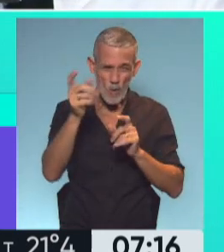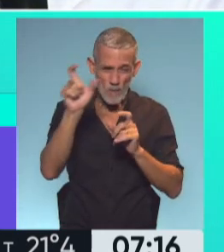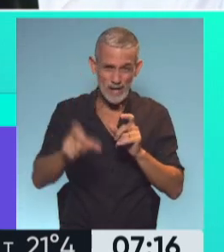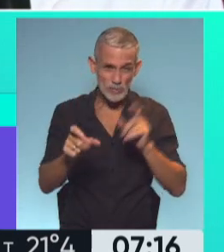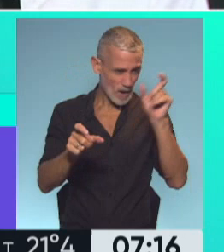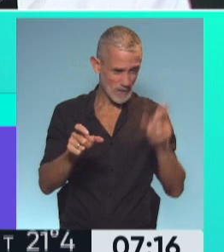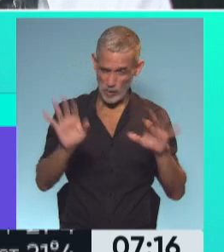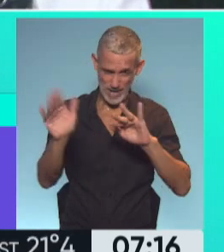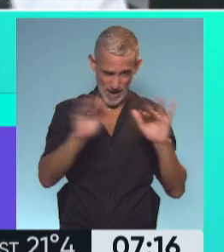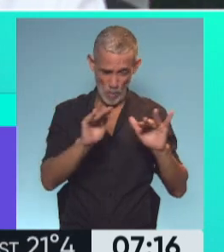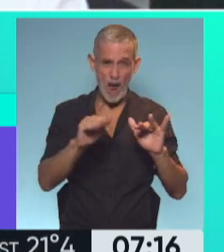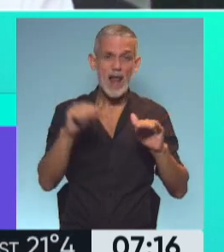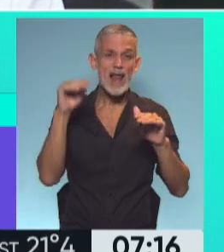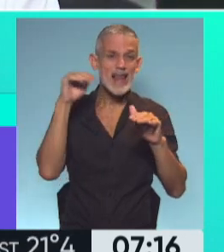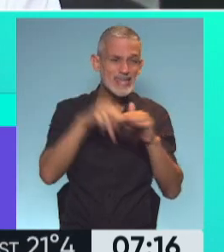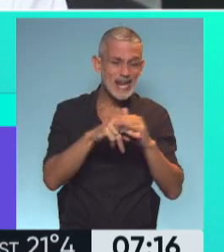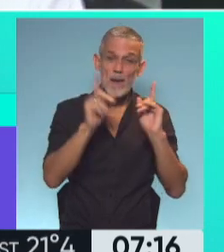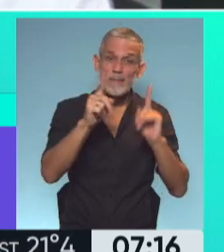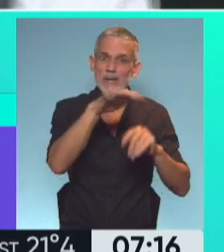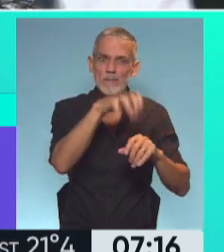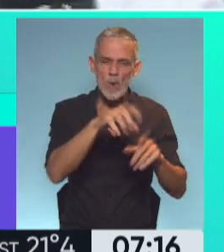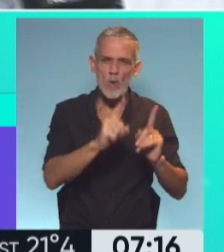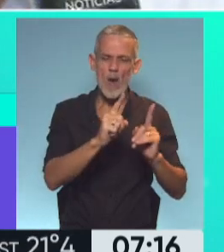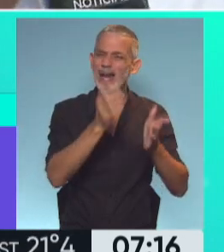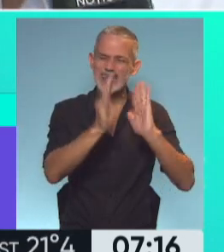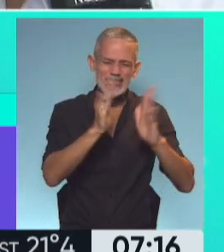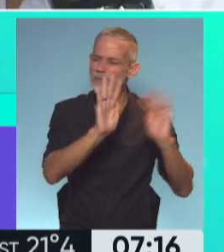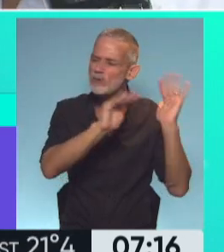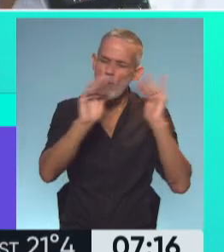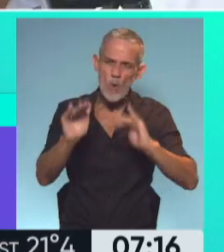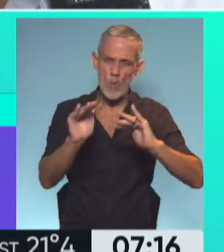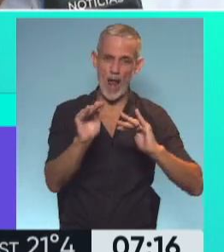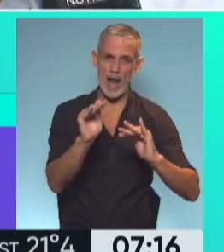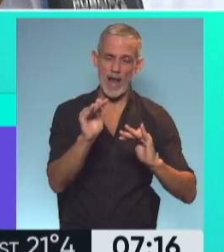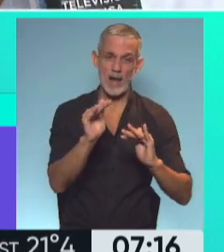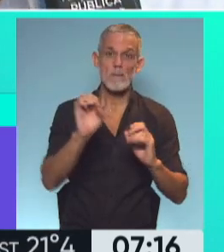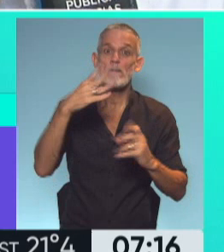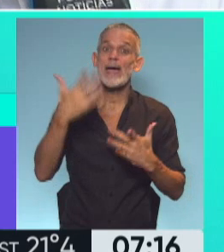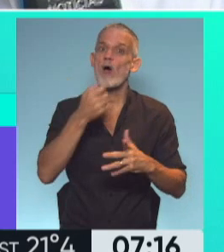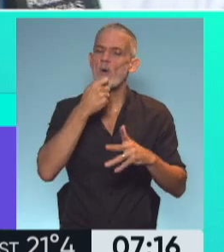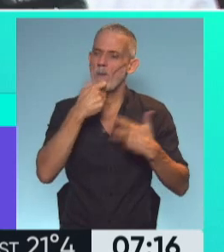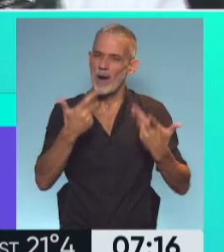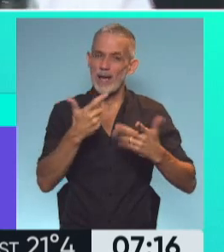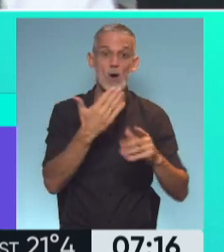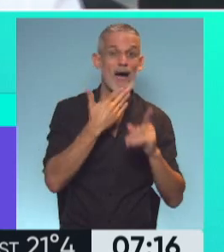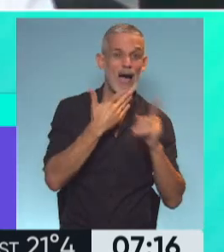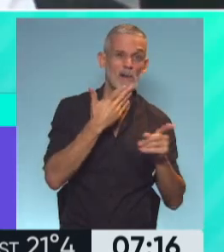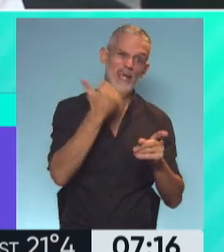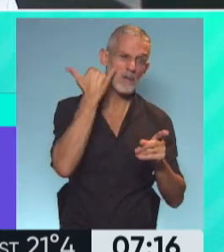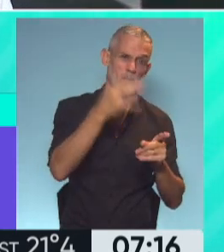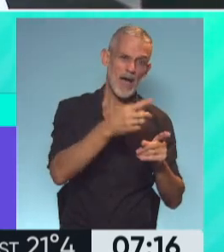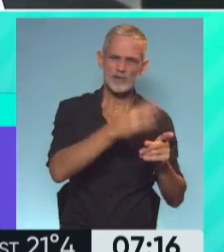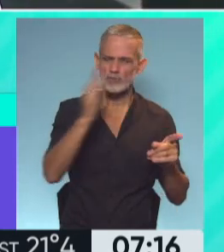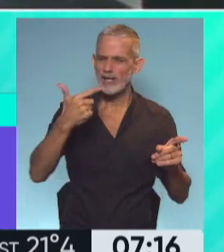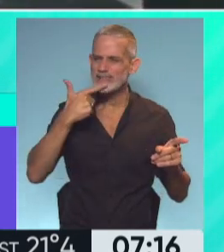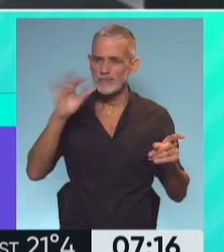características se internaba en el mismo lugar y recibía el mismo tratamiento, le iba mucho mejor en abril o mayo que